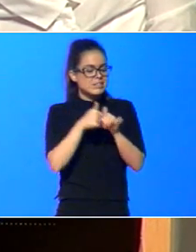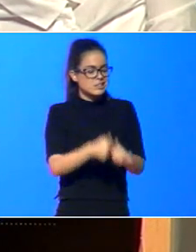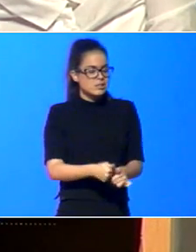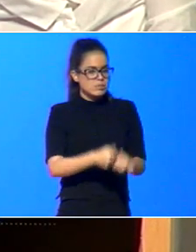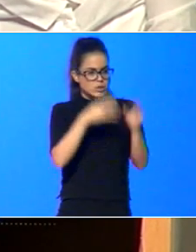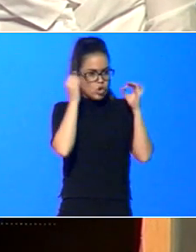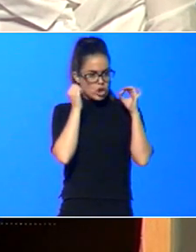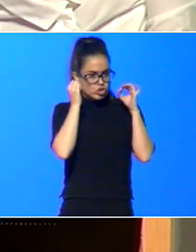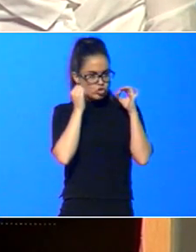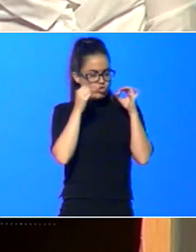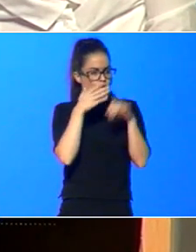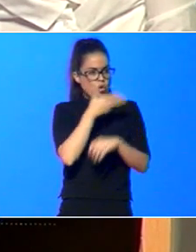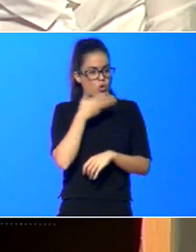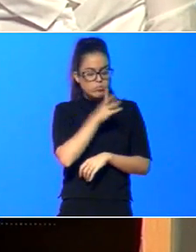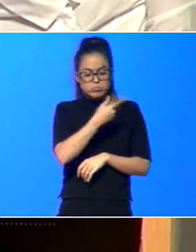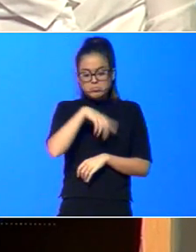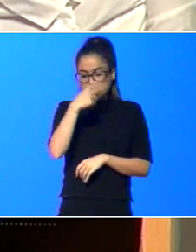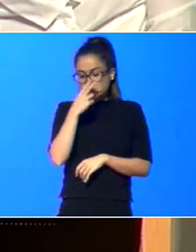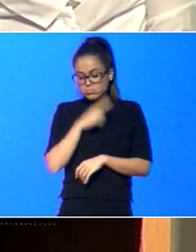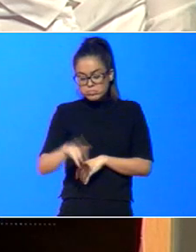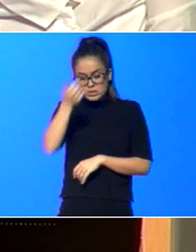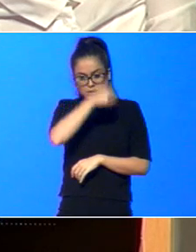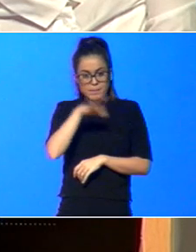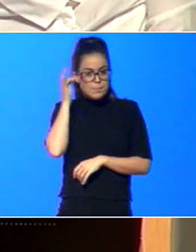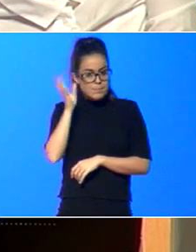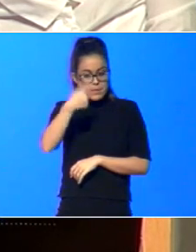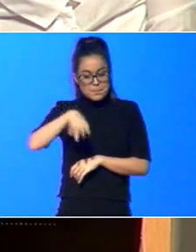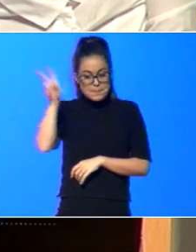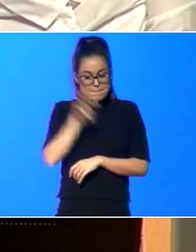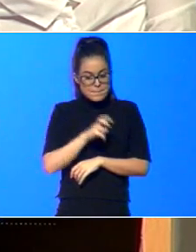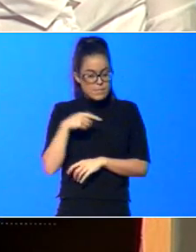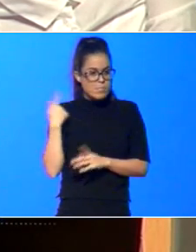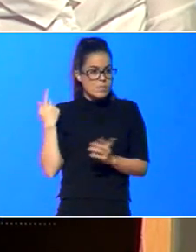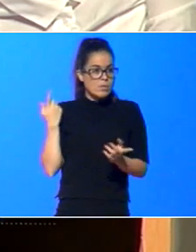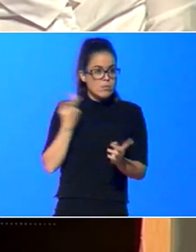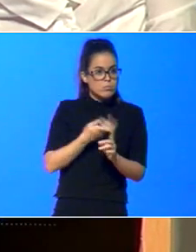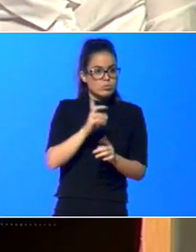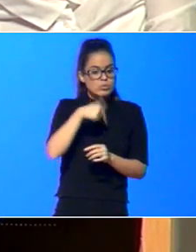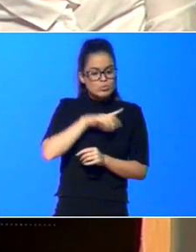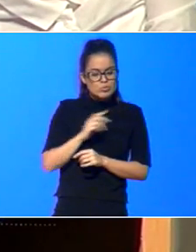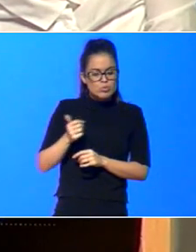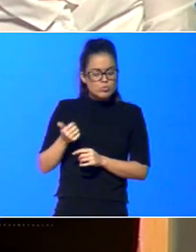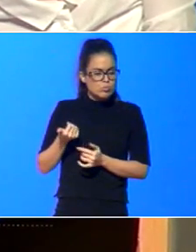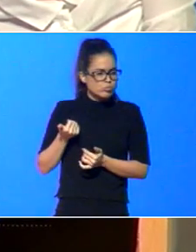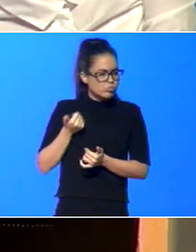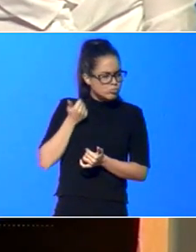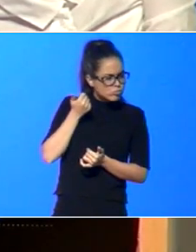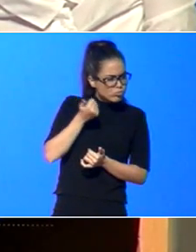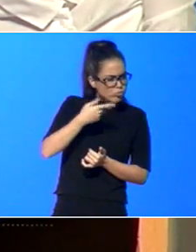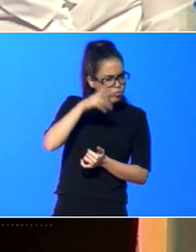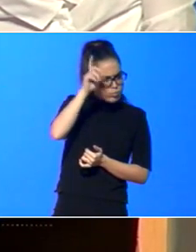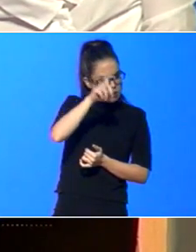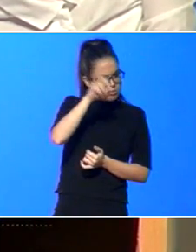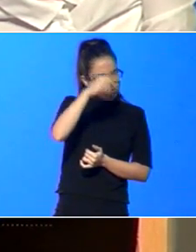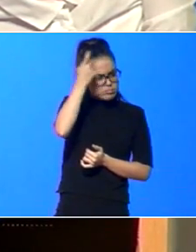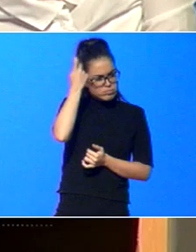chicos y chicas que acuden a nuestra entidad, después tenemos la oportunidad de compartir con los centros, con el profesorado, con trabajar todos, porque al final esto